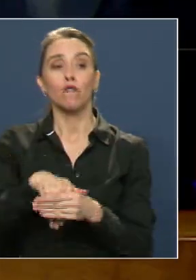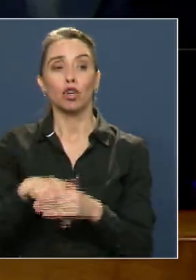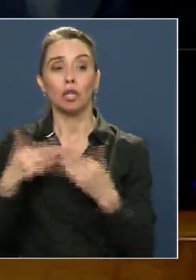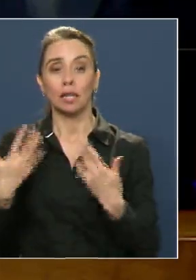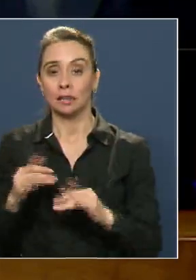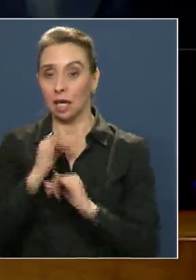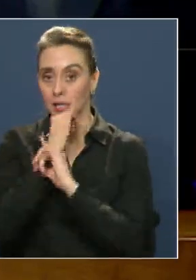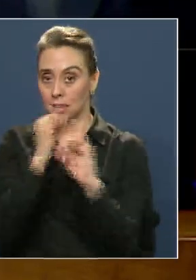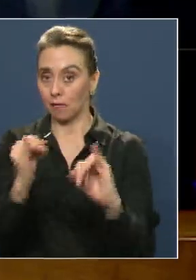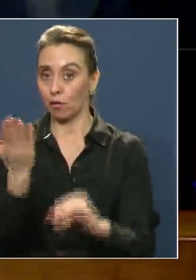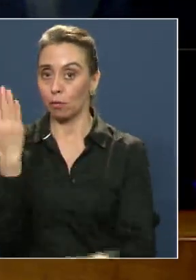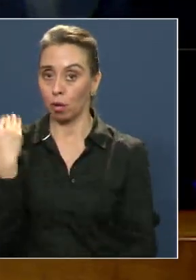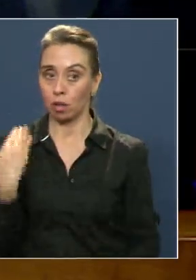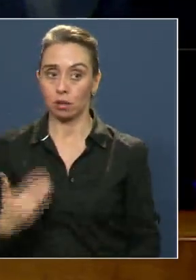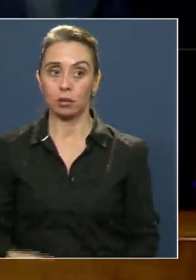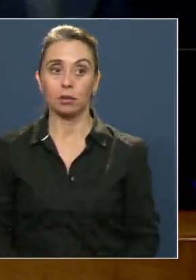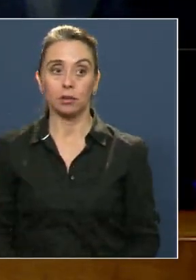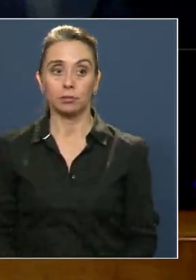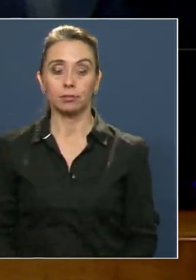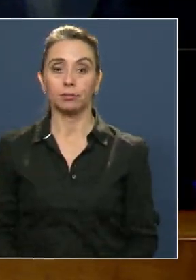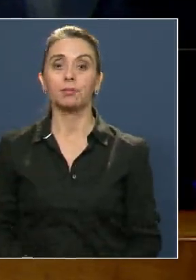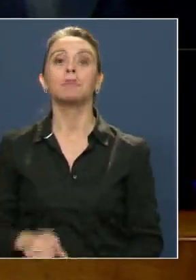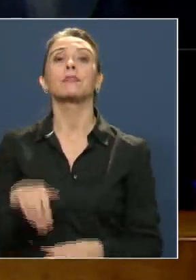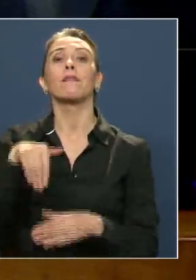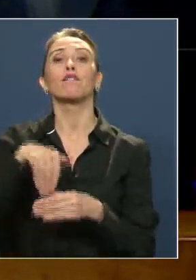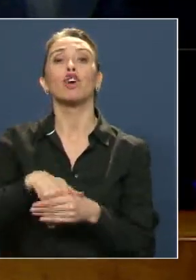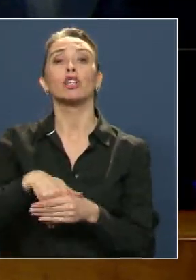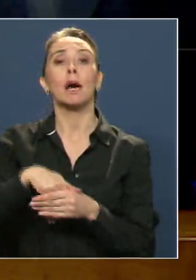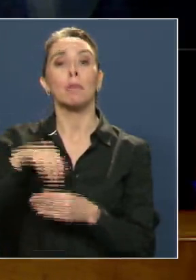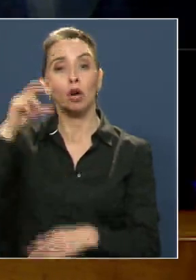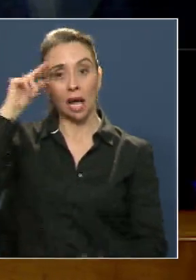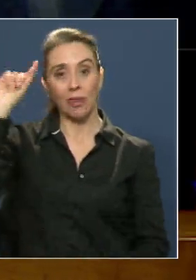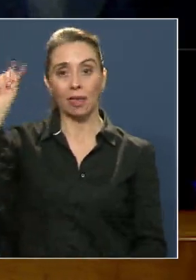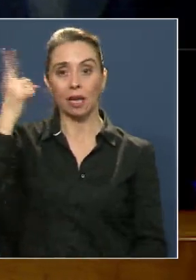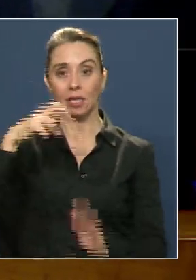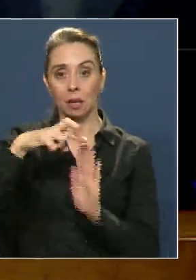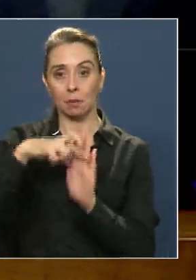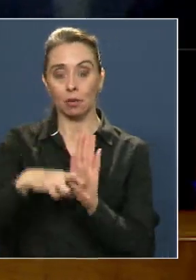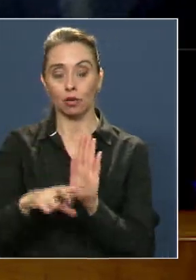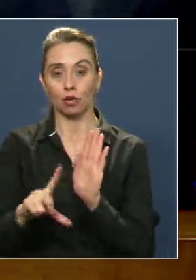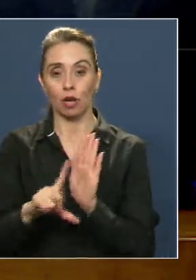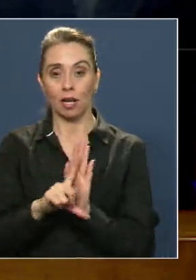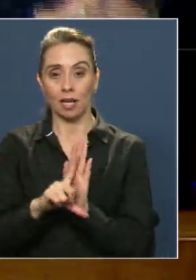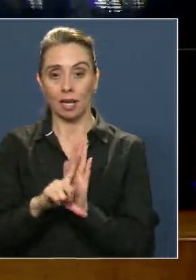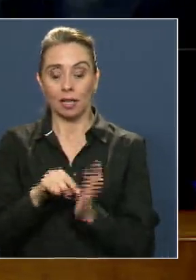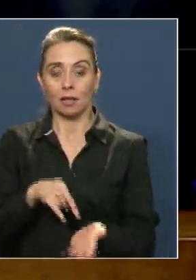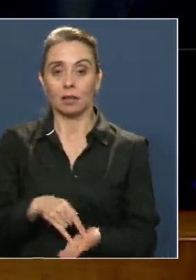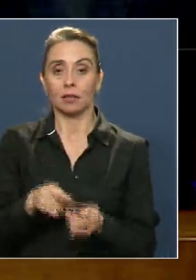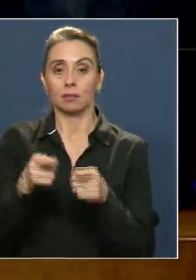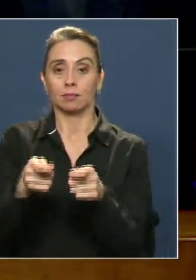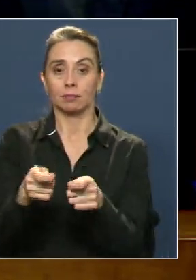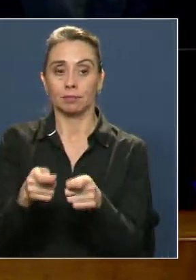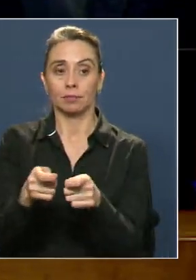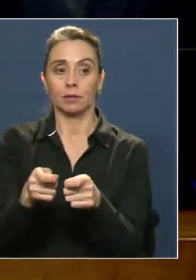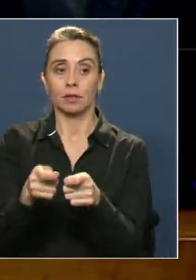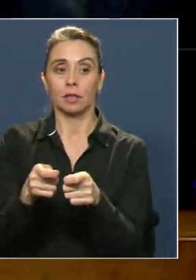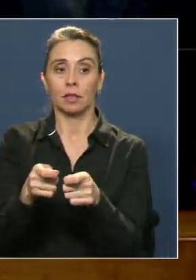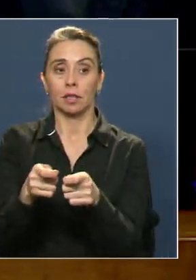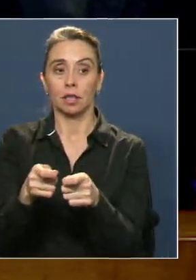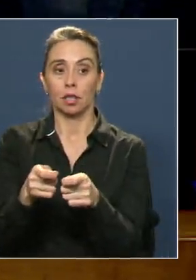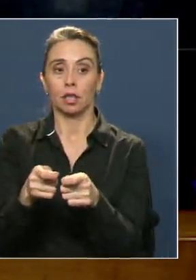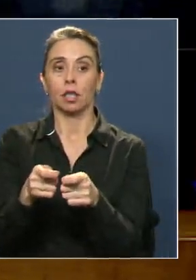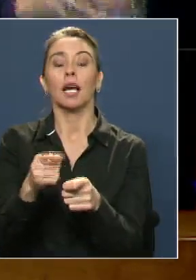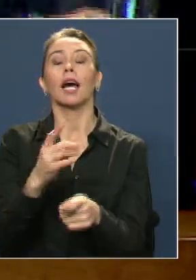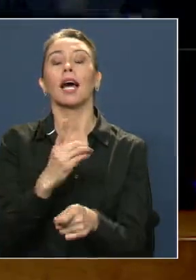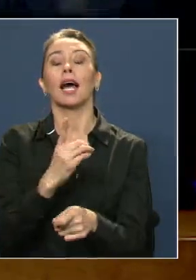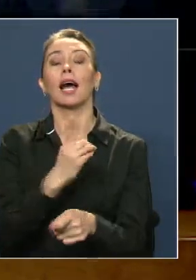informado previamente. En votación general, el proyecto de ley iniciado en